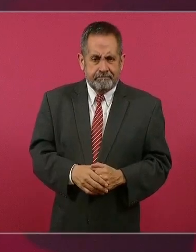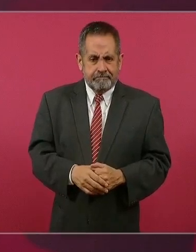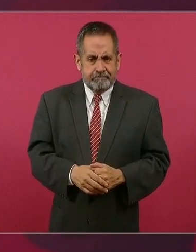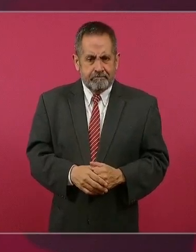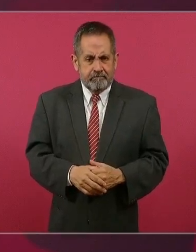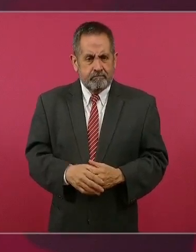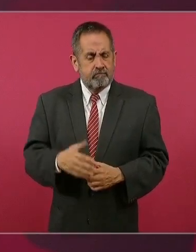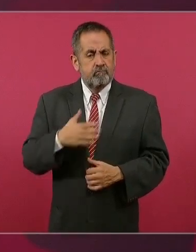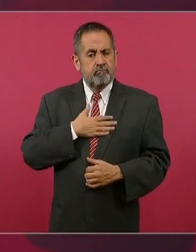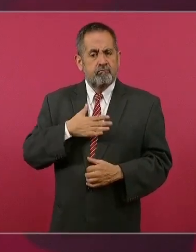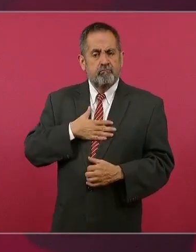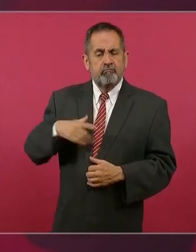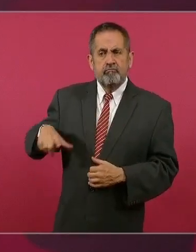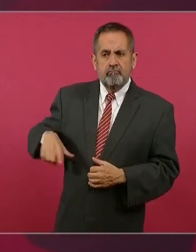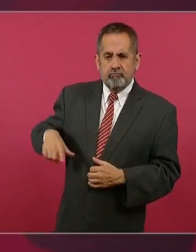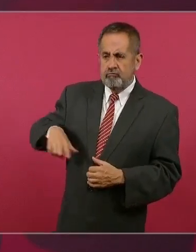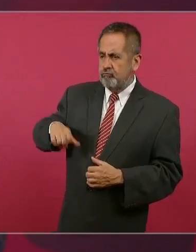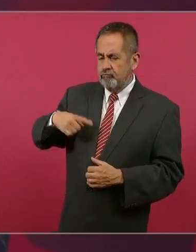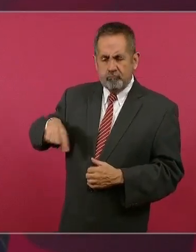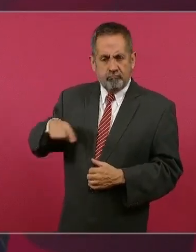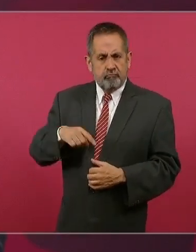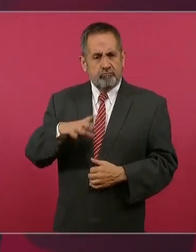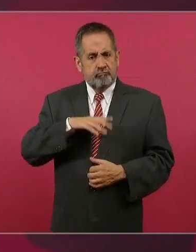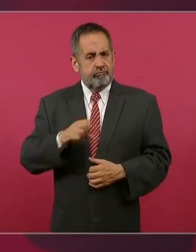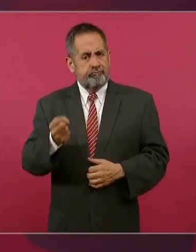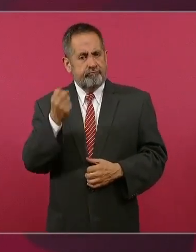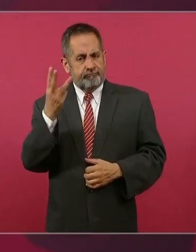nuestro gobierno va a tener tres